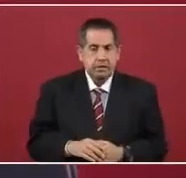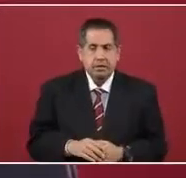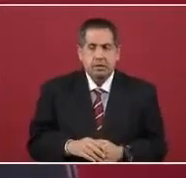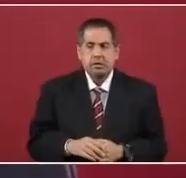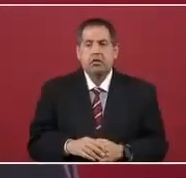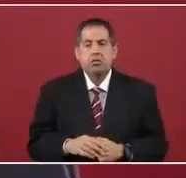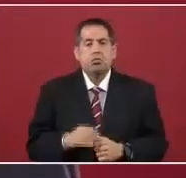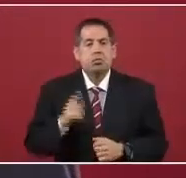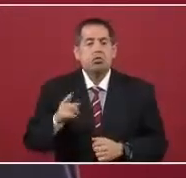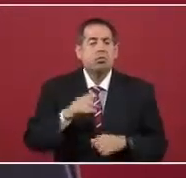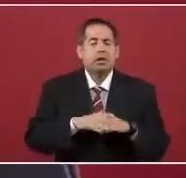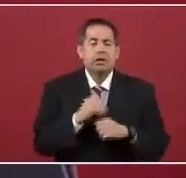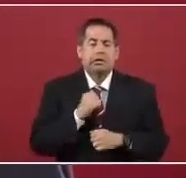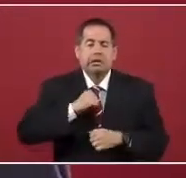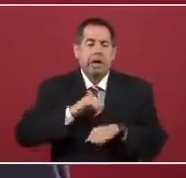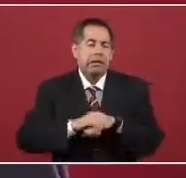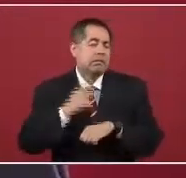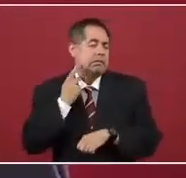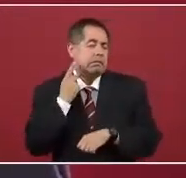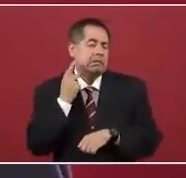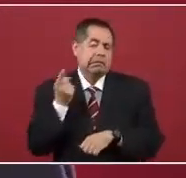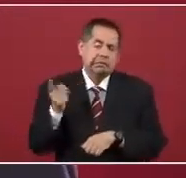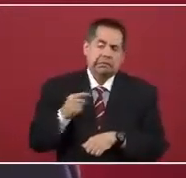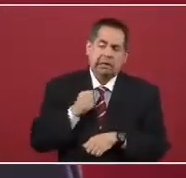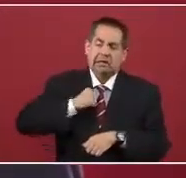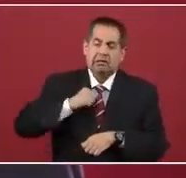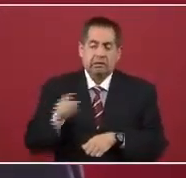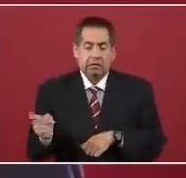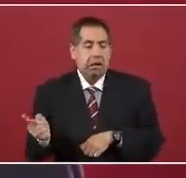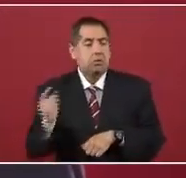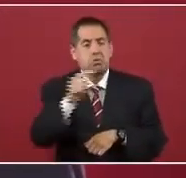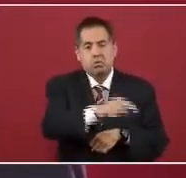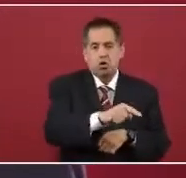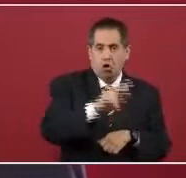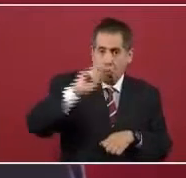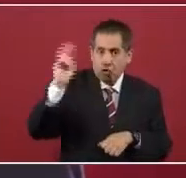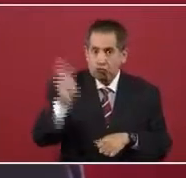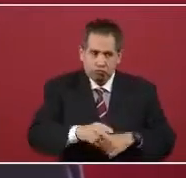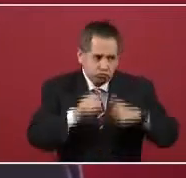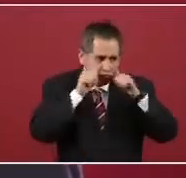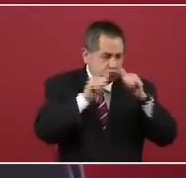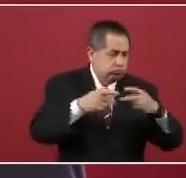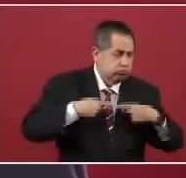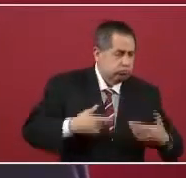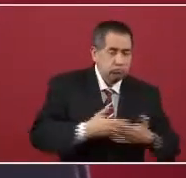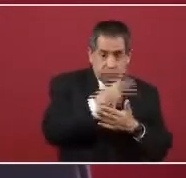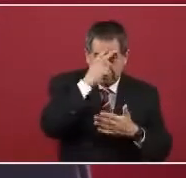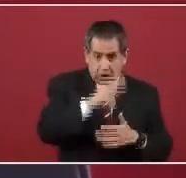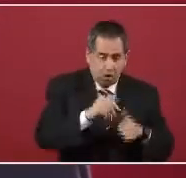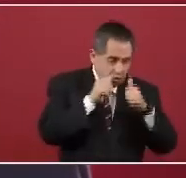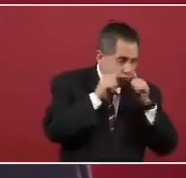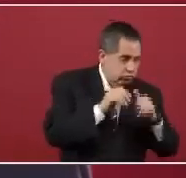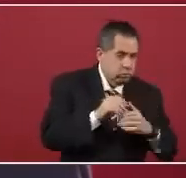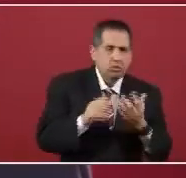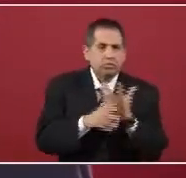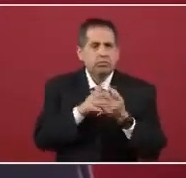muchos recomendados políticos que no atendían a nuestros paisanos, a